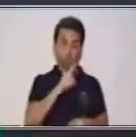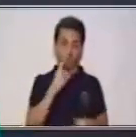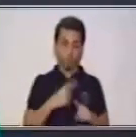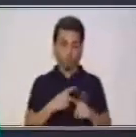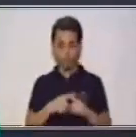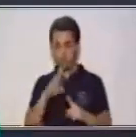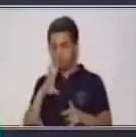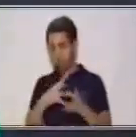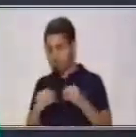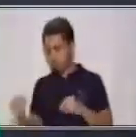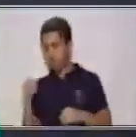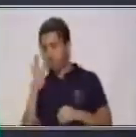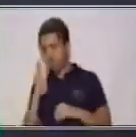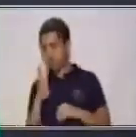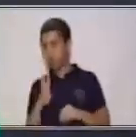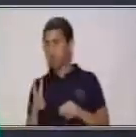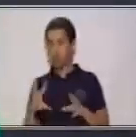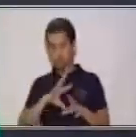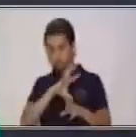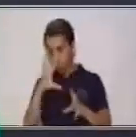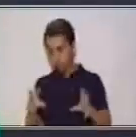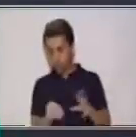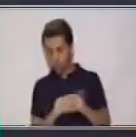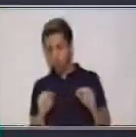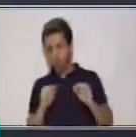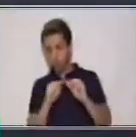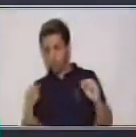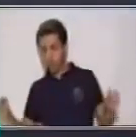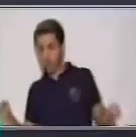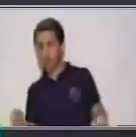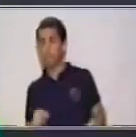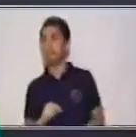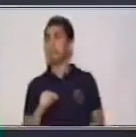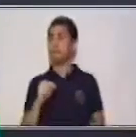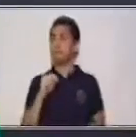4, y todo esto dividido 1 por 25.